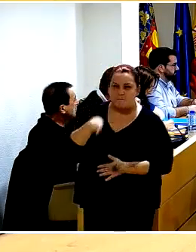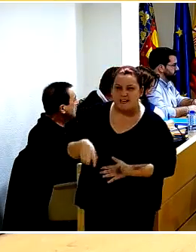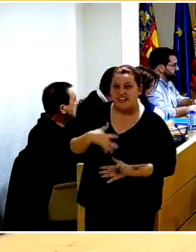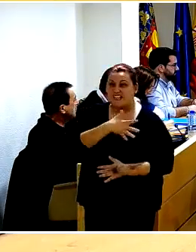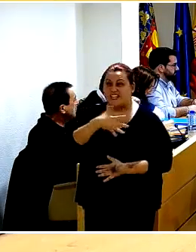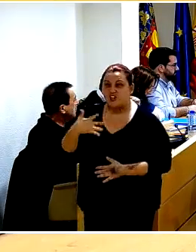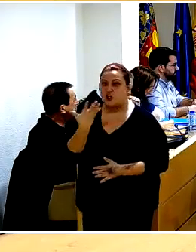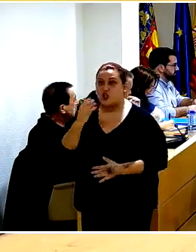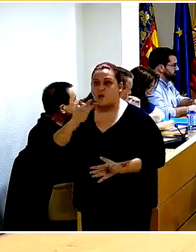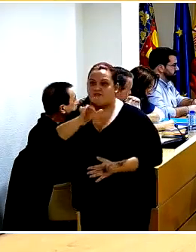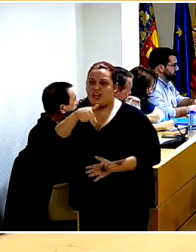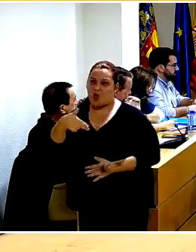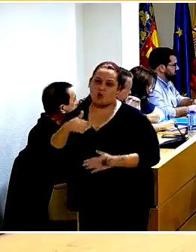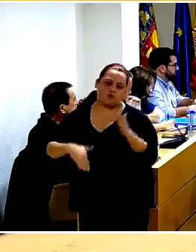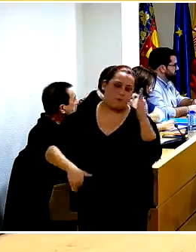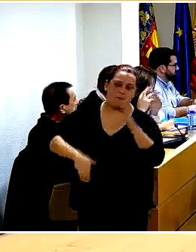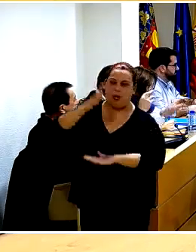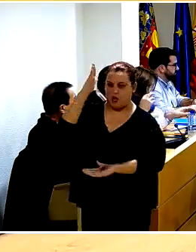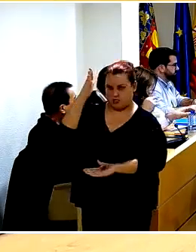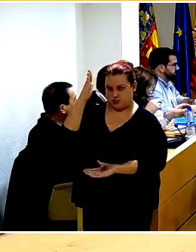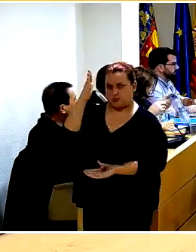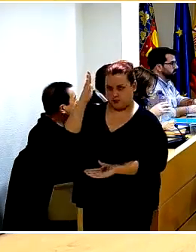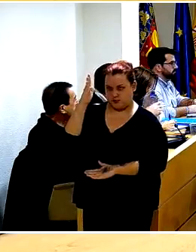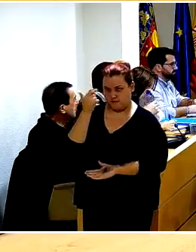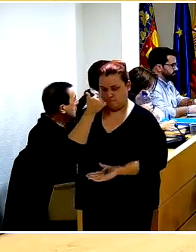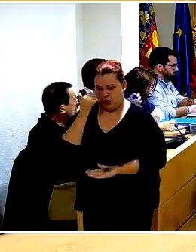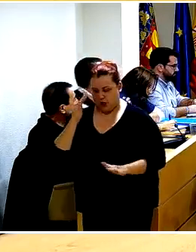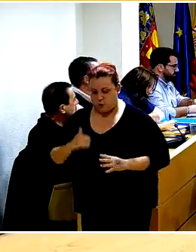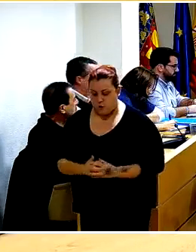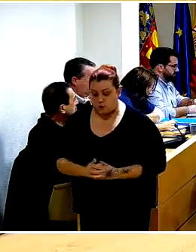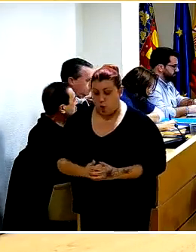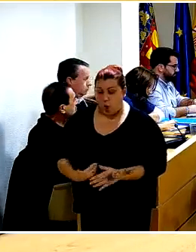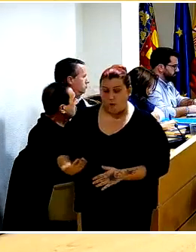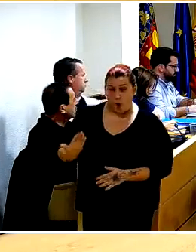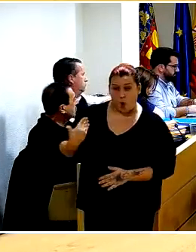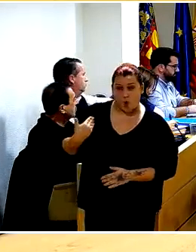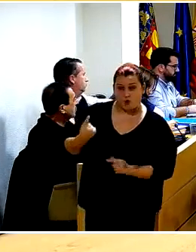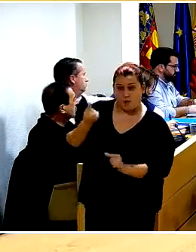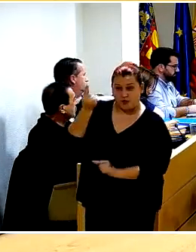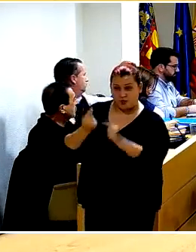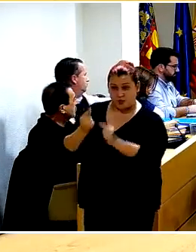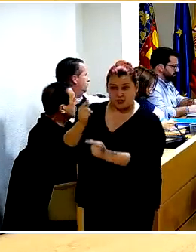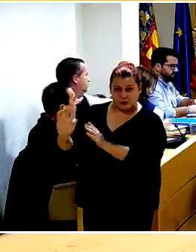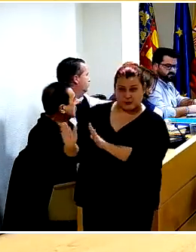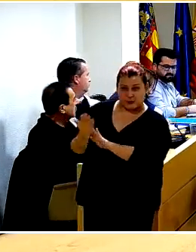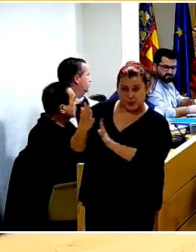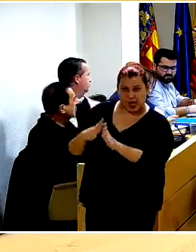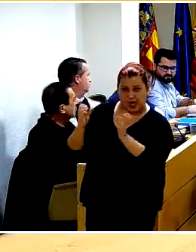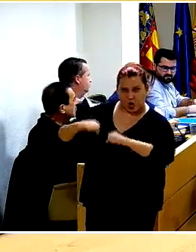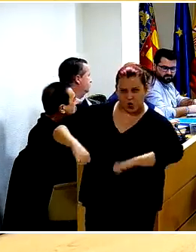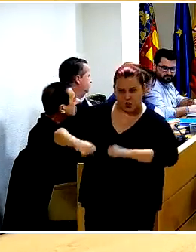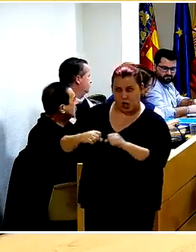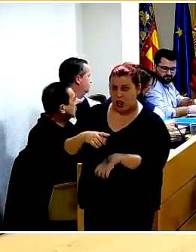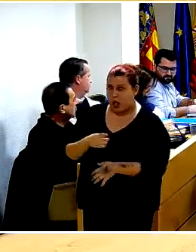1.510.550 euros el gasto en personal, en capítulo 1. Pero es que respecto al último presupuesto que ustedes fueron capaces de acordar, es decir, del